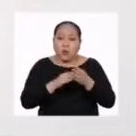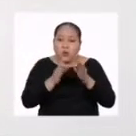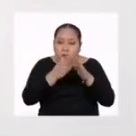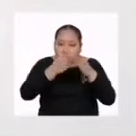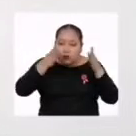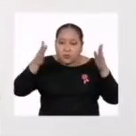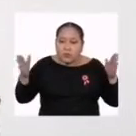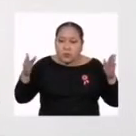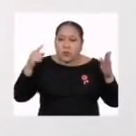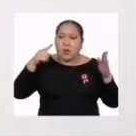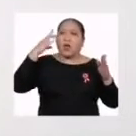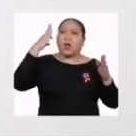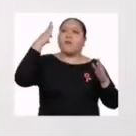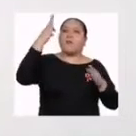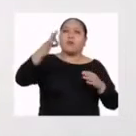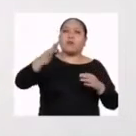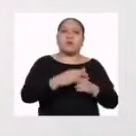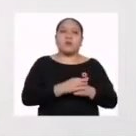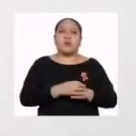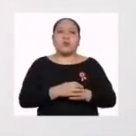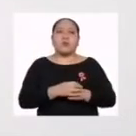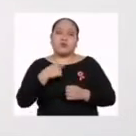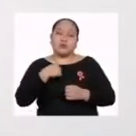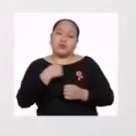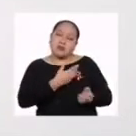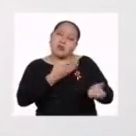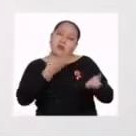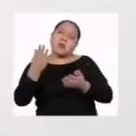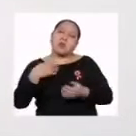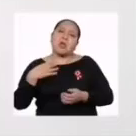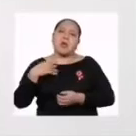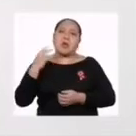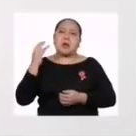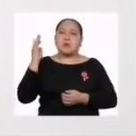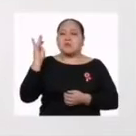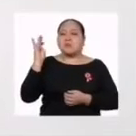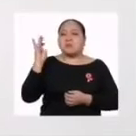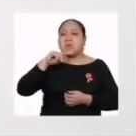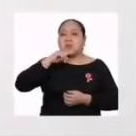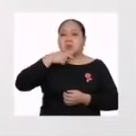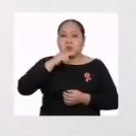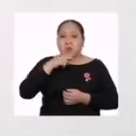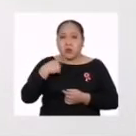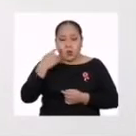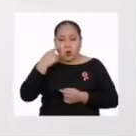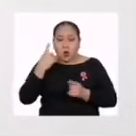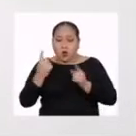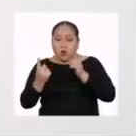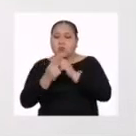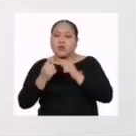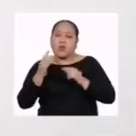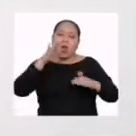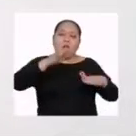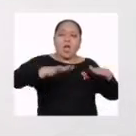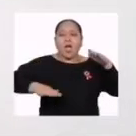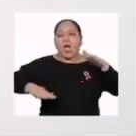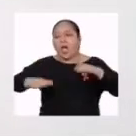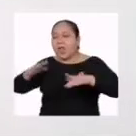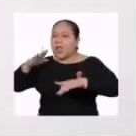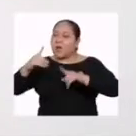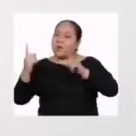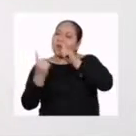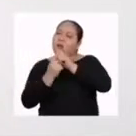un futuro. Menos llevaré a mi esposa hermosa Emergilda, a quien conocí un día en la playa hace muchos